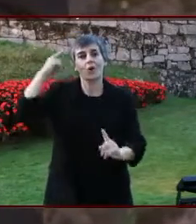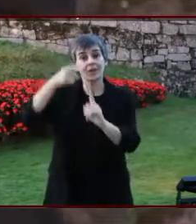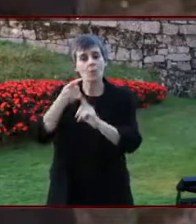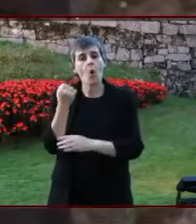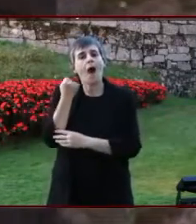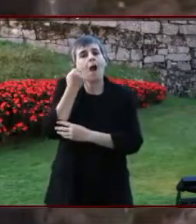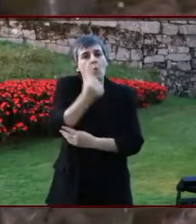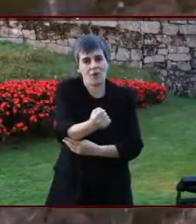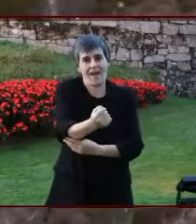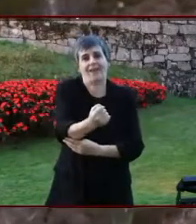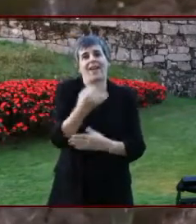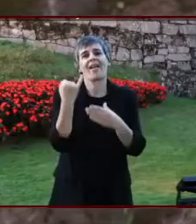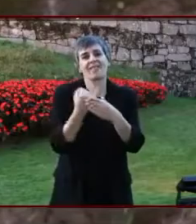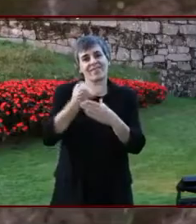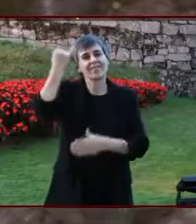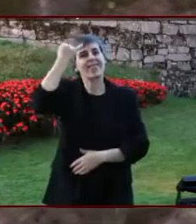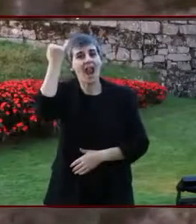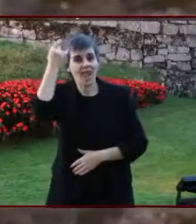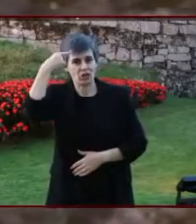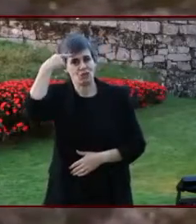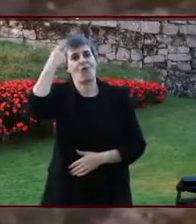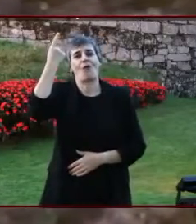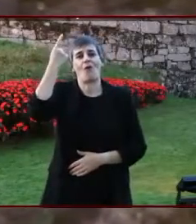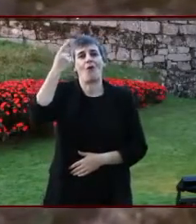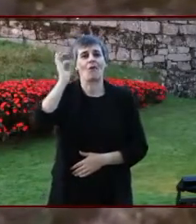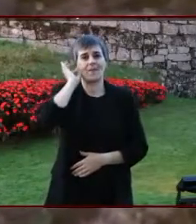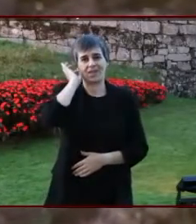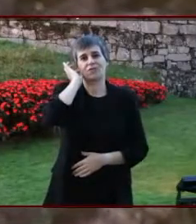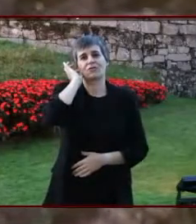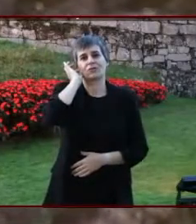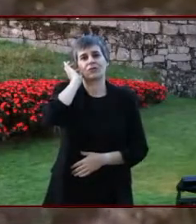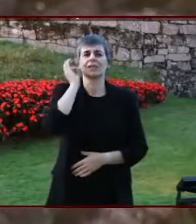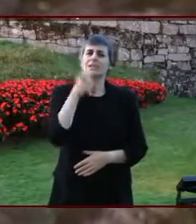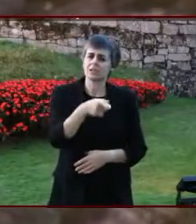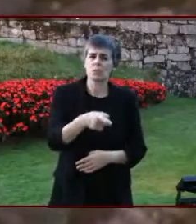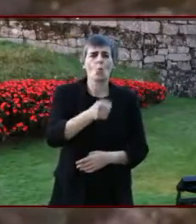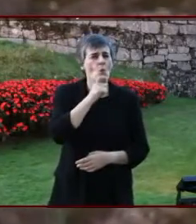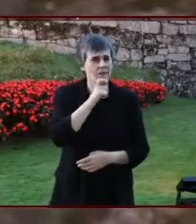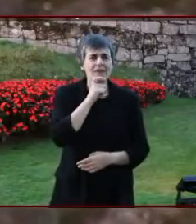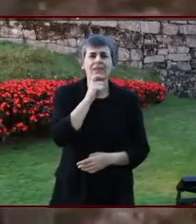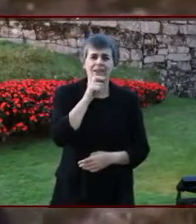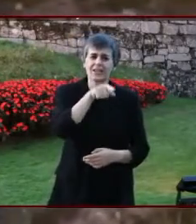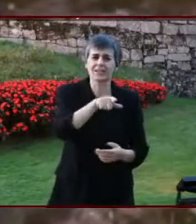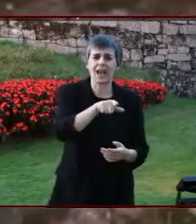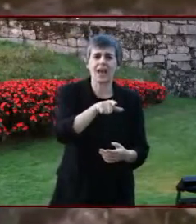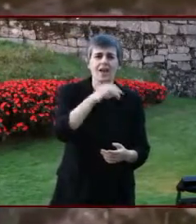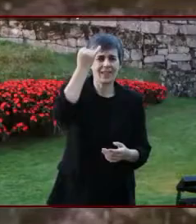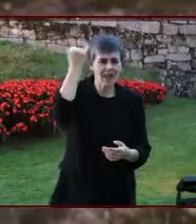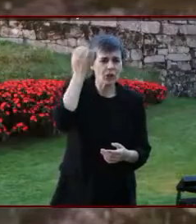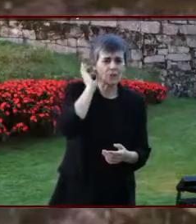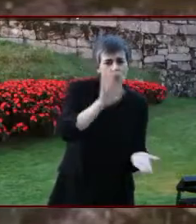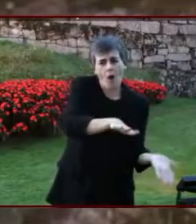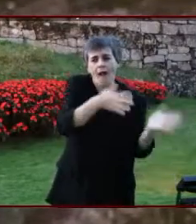talento femenino que é tan difícil que se convirta en talento profesional. Veíamos aí